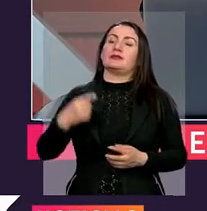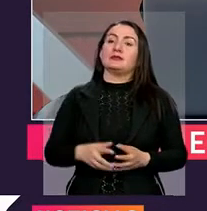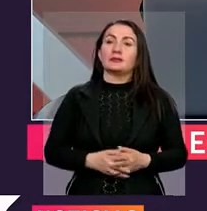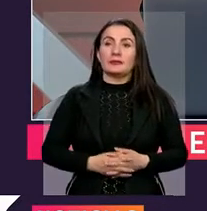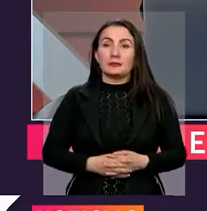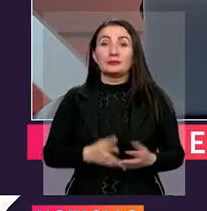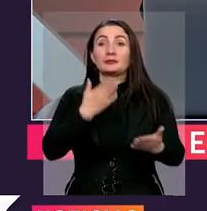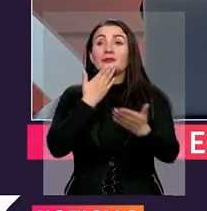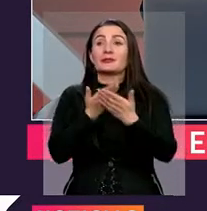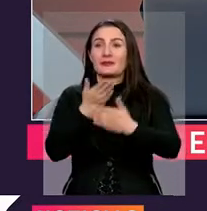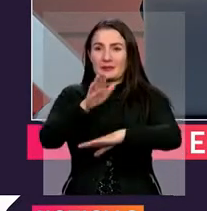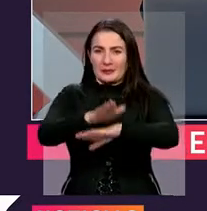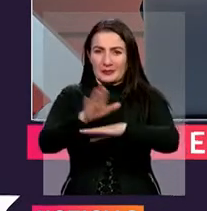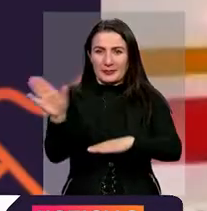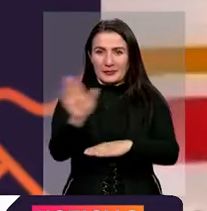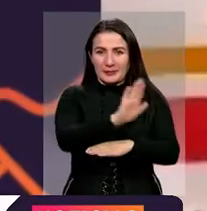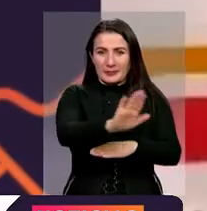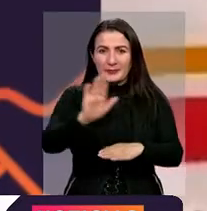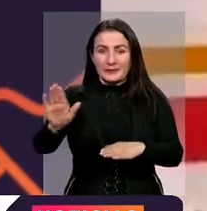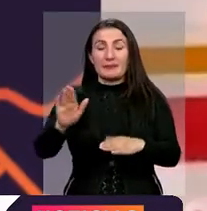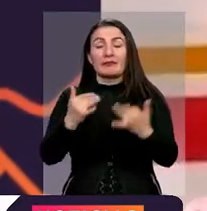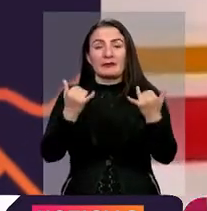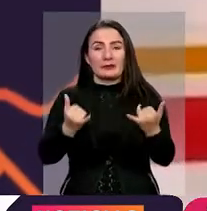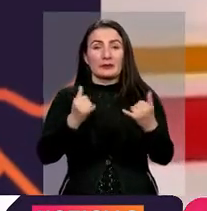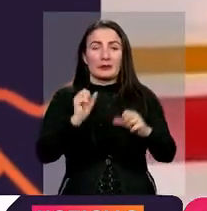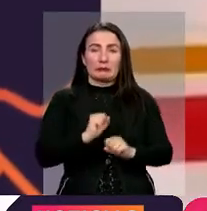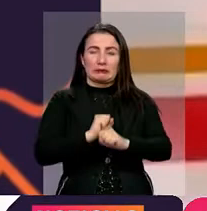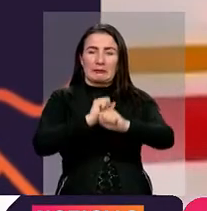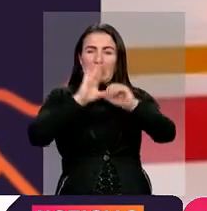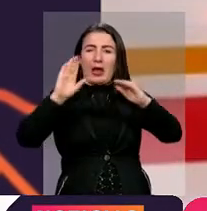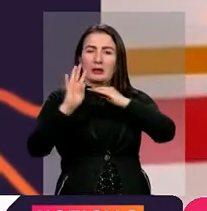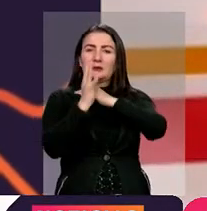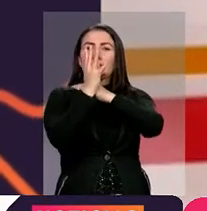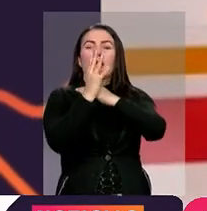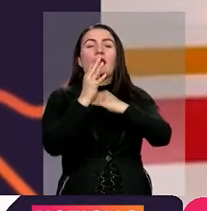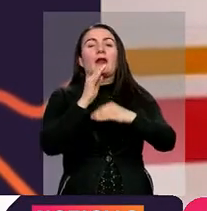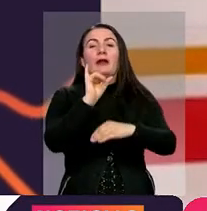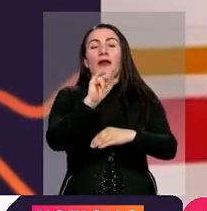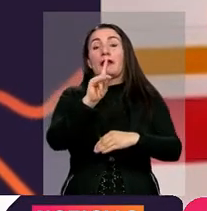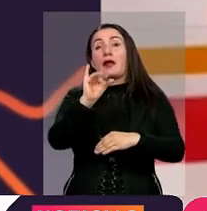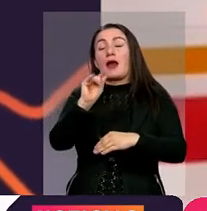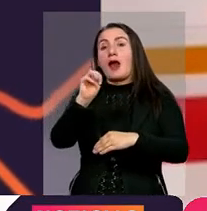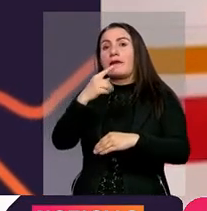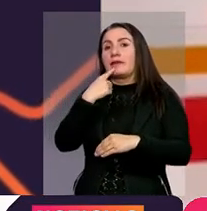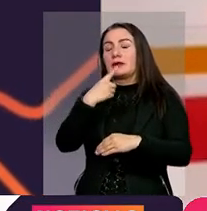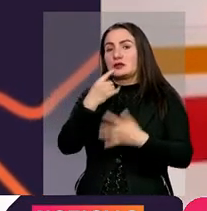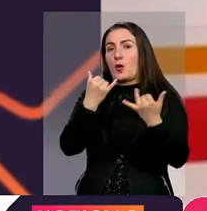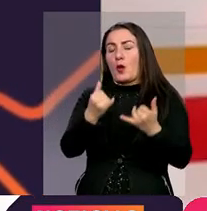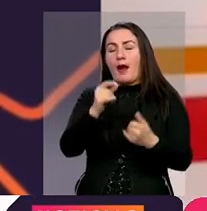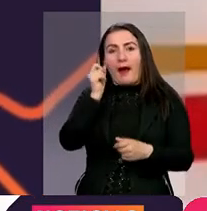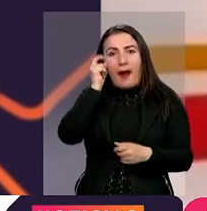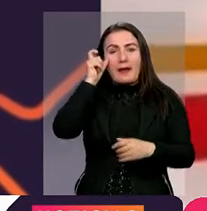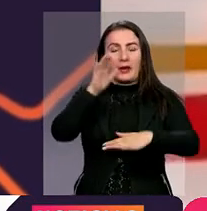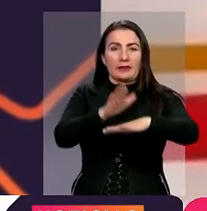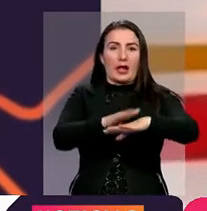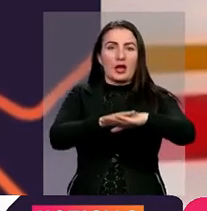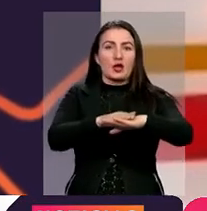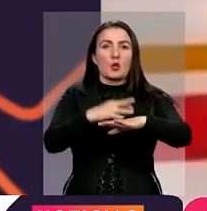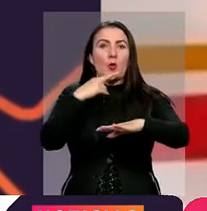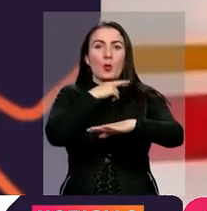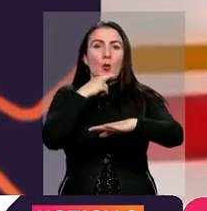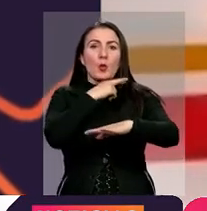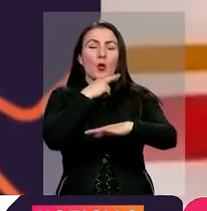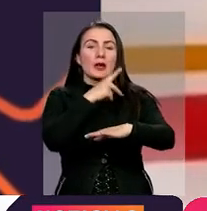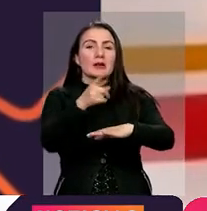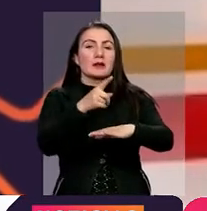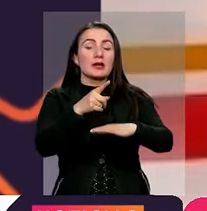Sí, muy buenas tardes para ustedes. Efectivamente, en la madrugada de hoy, el IDAN emitió una alerta roja precisamente en las